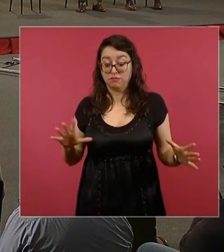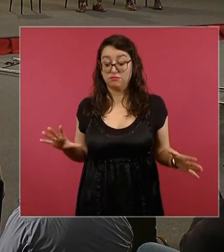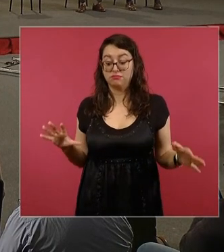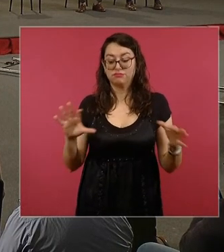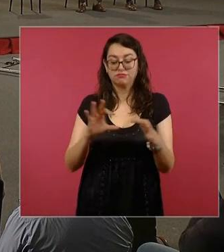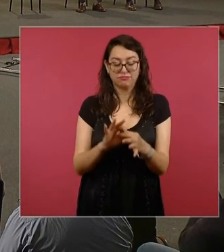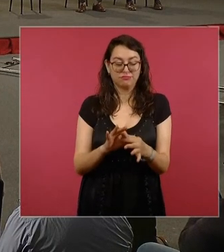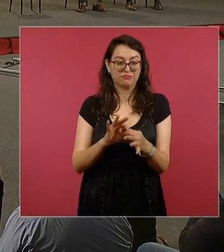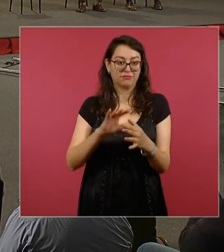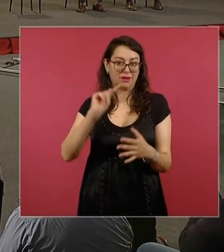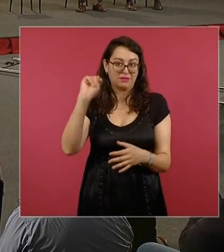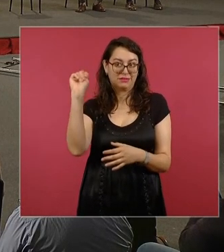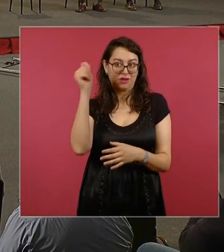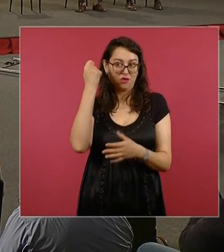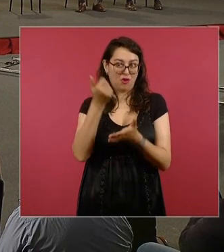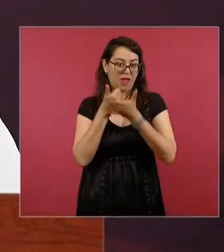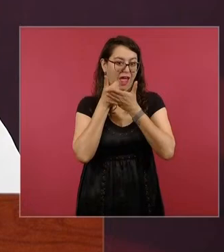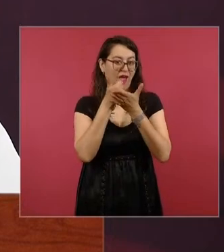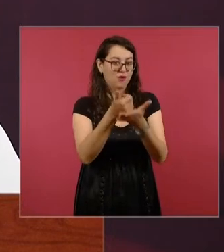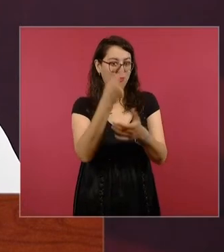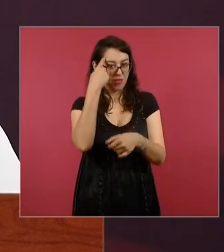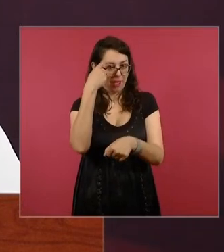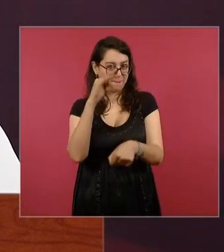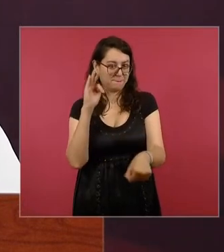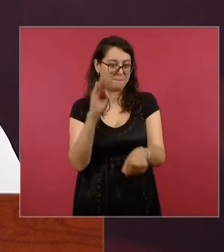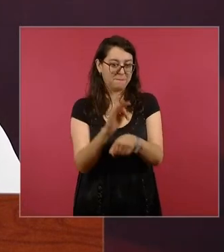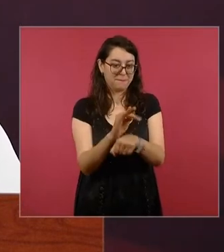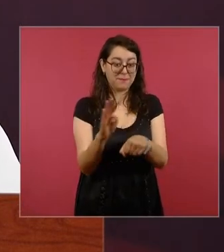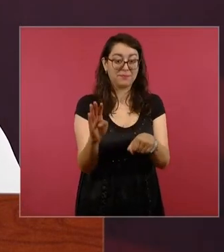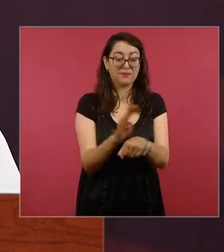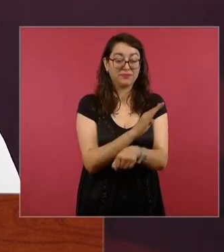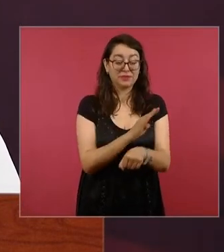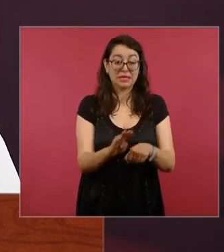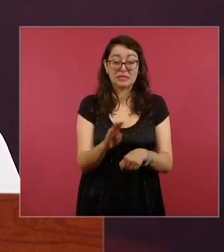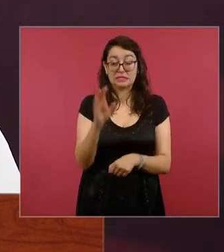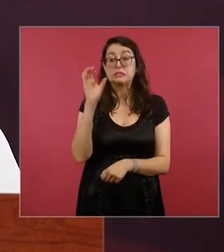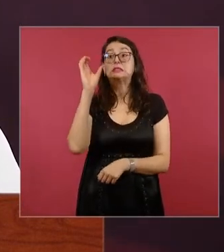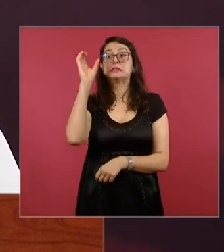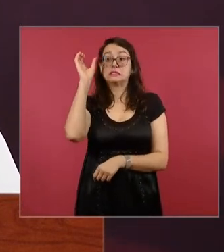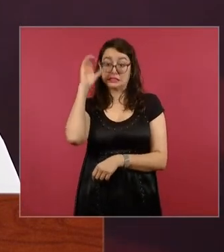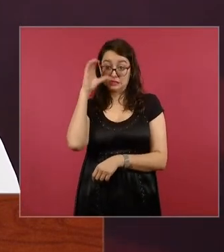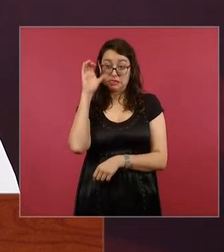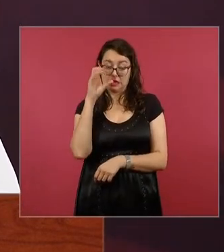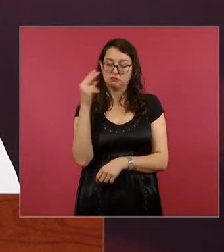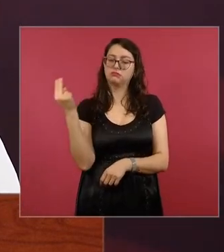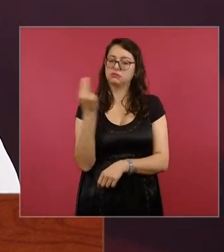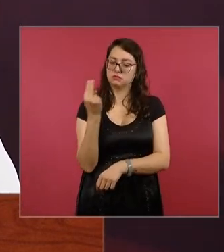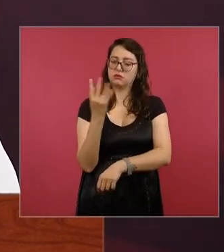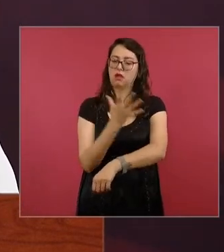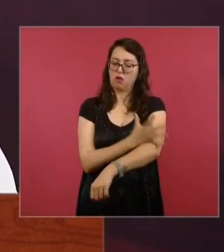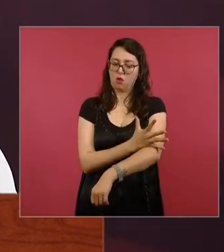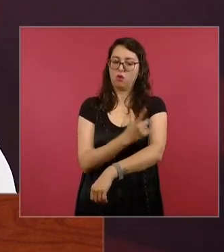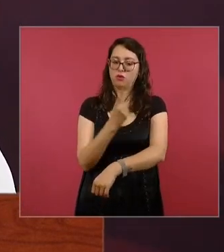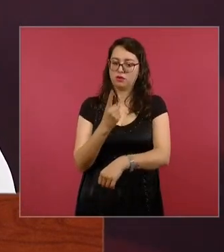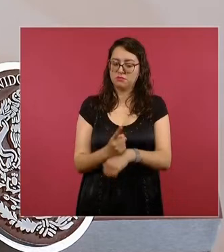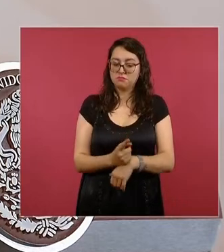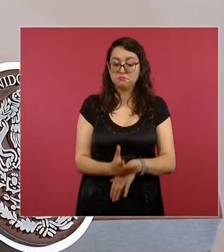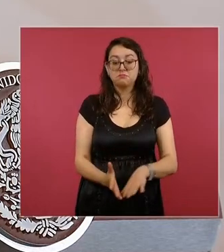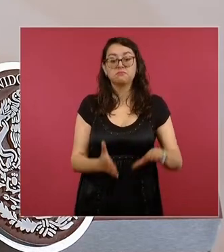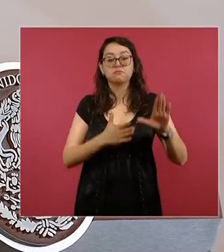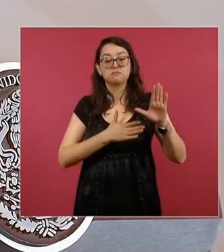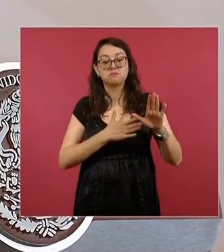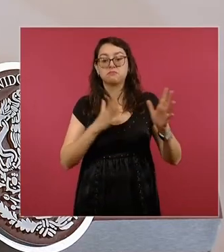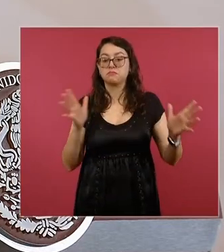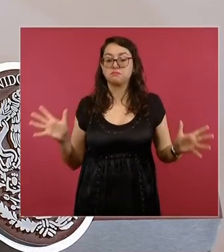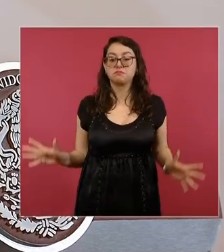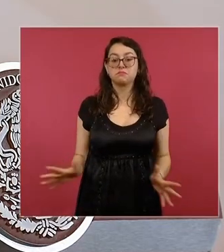hay tecnologías virtuosas sin ciencia básica honesta, que con responsabilidad y compromiso debe promoverse